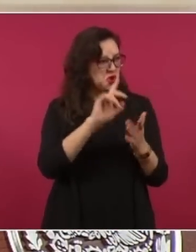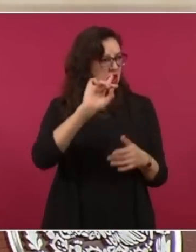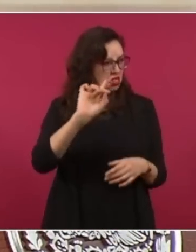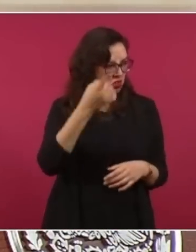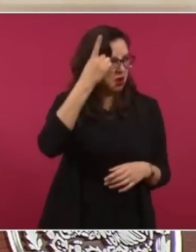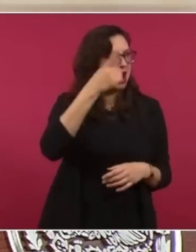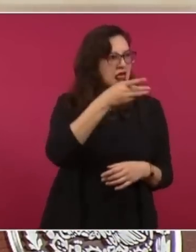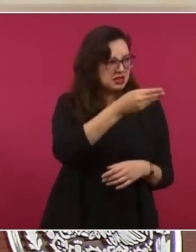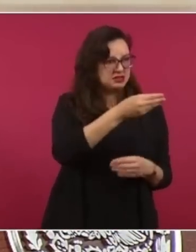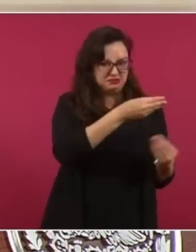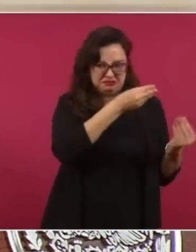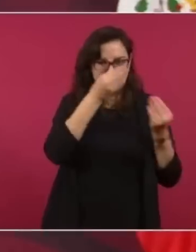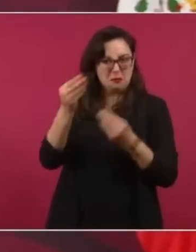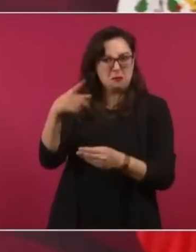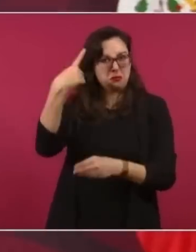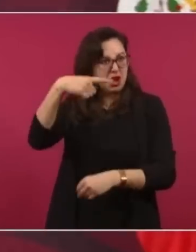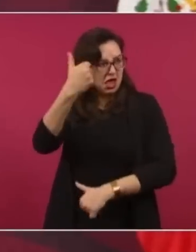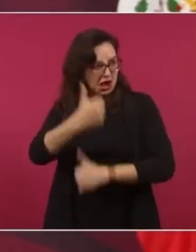Fox.